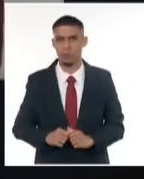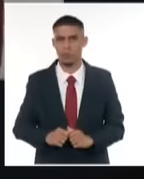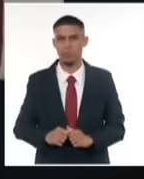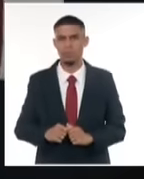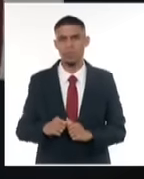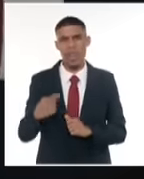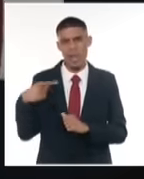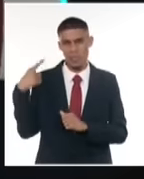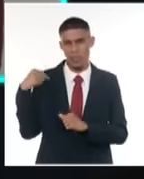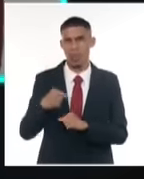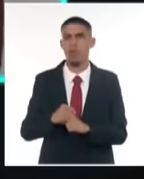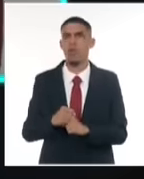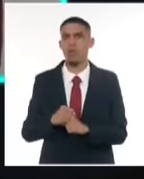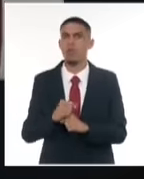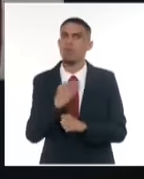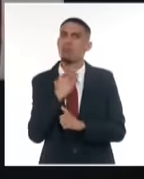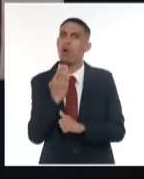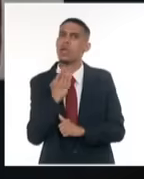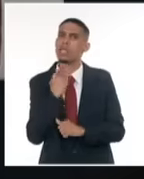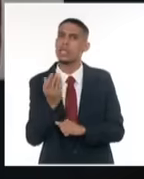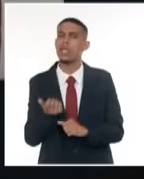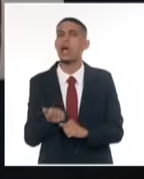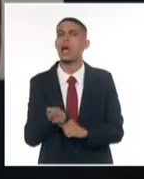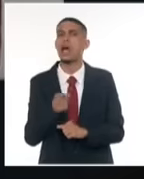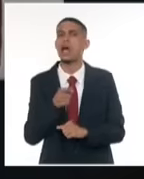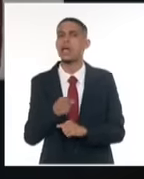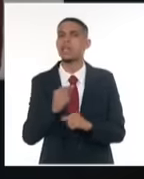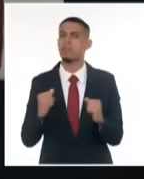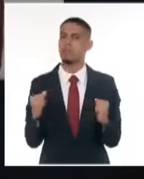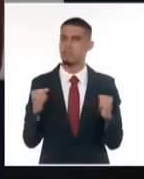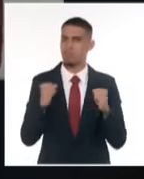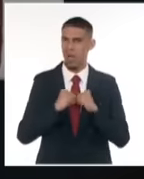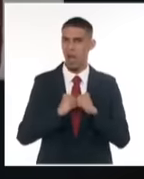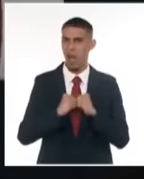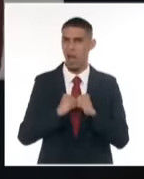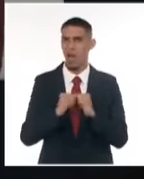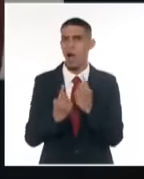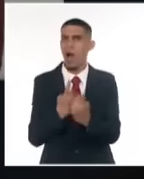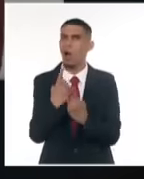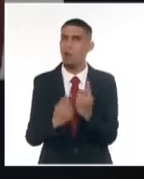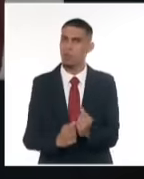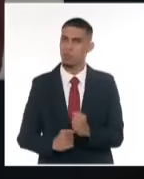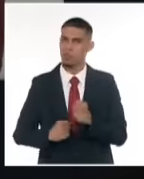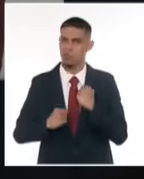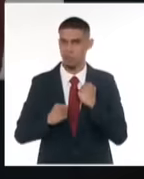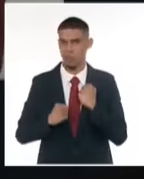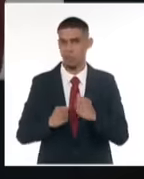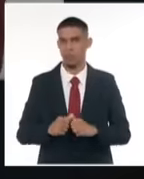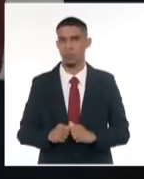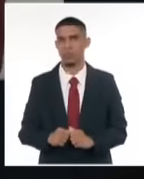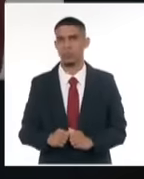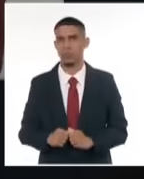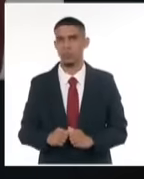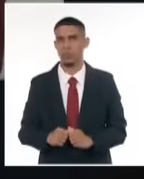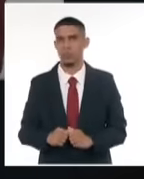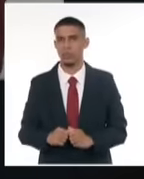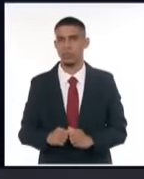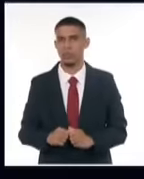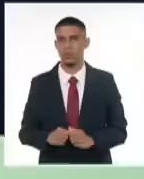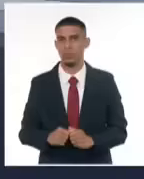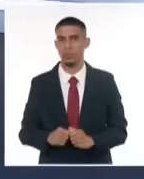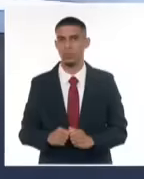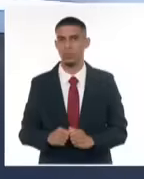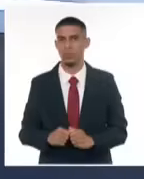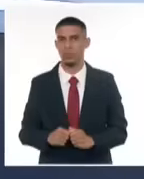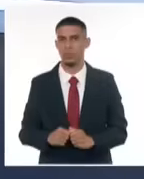FBI y que le allanaron chalecos y algunas armas, según él. Y que esto los atrasó un